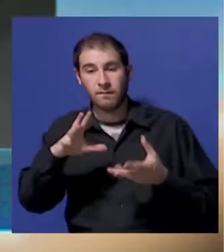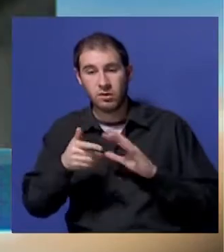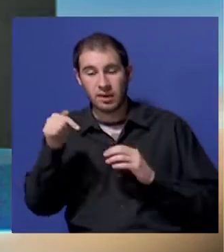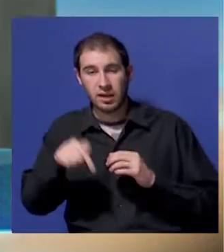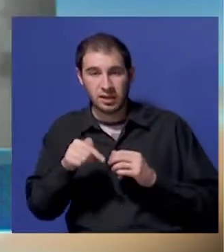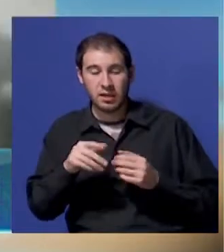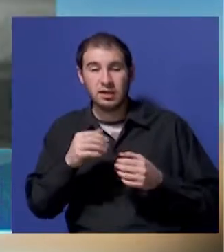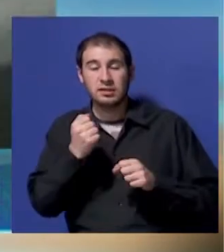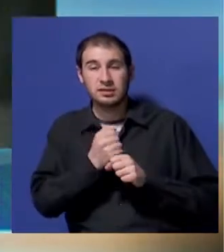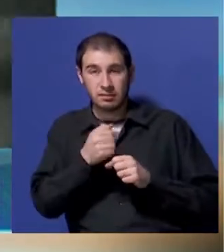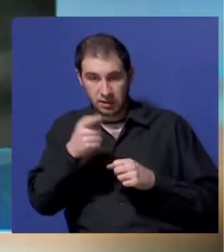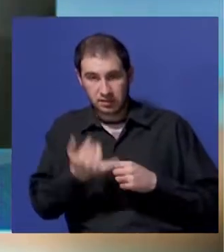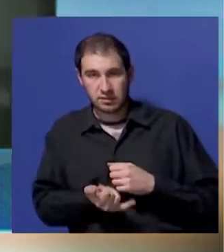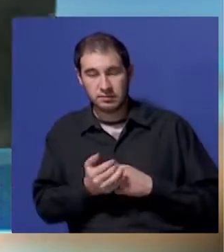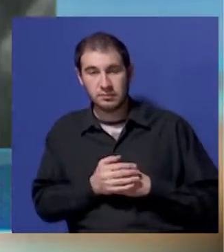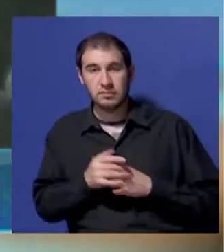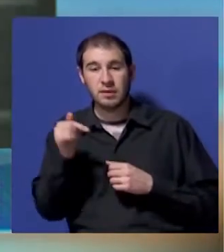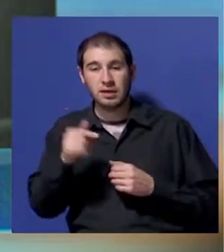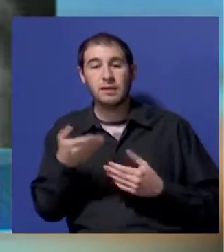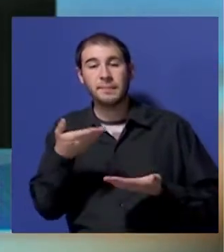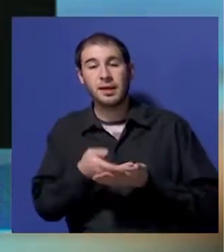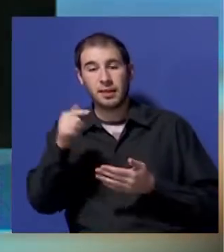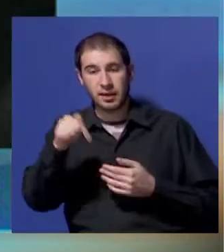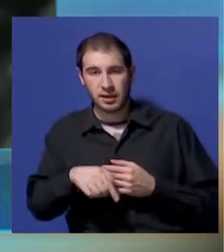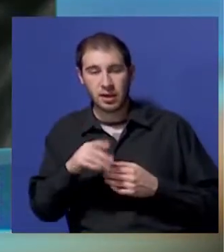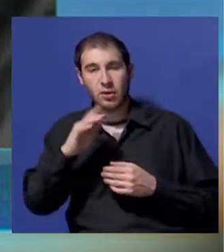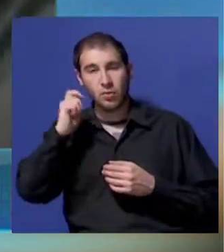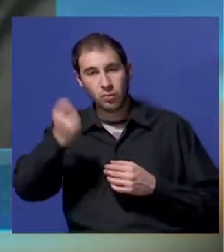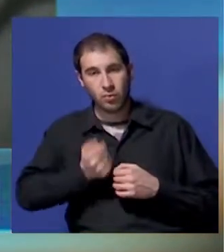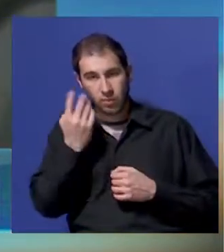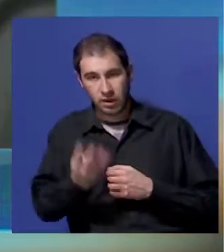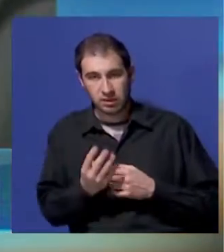está funcionando en estos casos. Claro. Es lo que se pide acá, en el cuarto juicio.